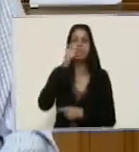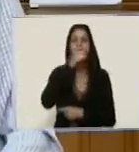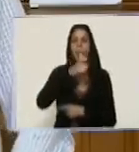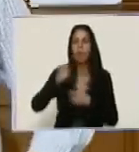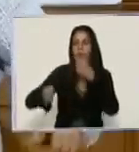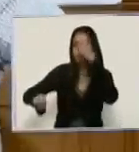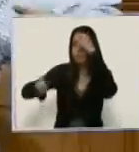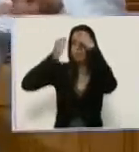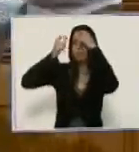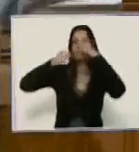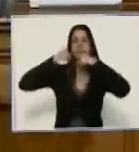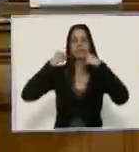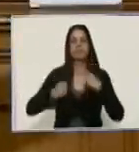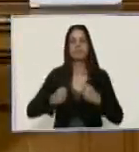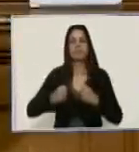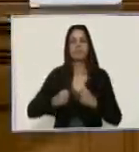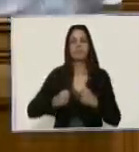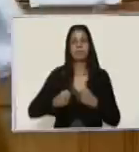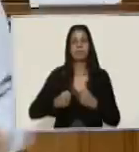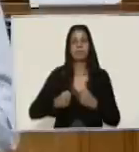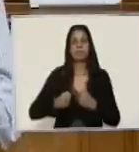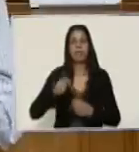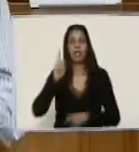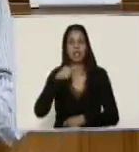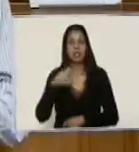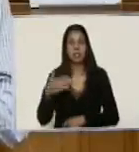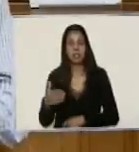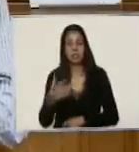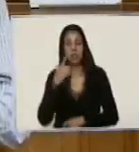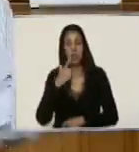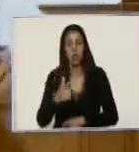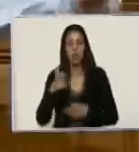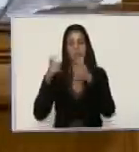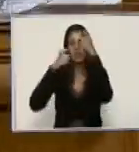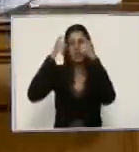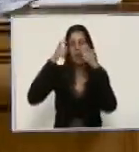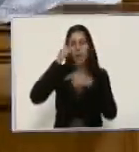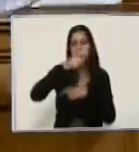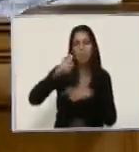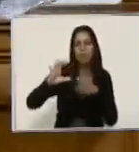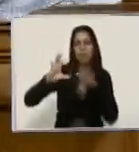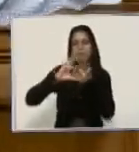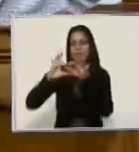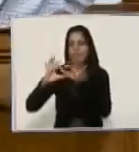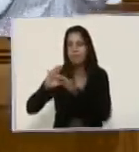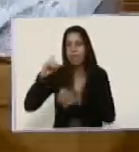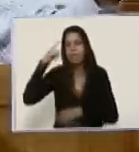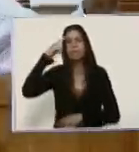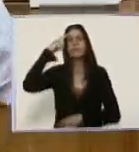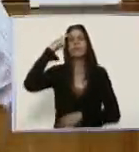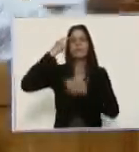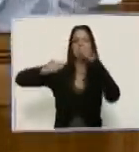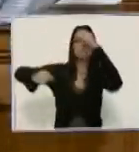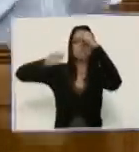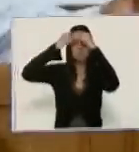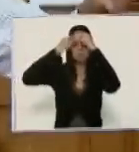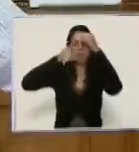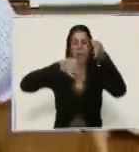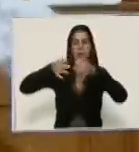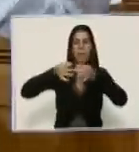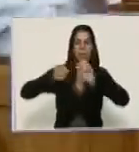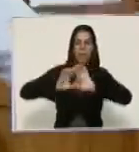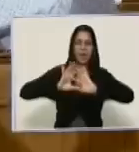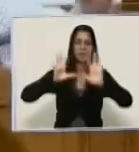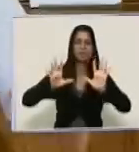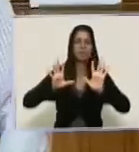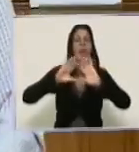pueblo, sino que eso que se expresa en el chavismo también tiene una implicación regional